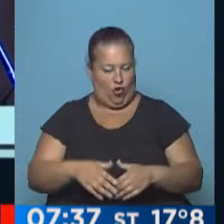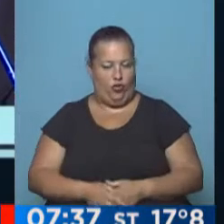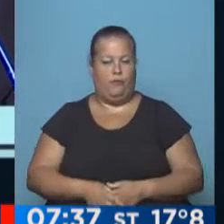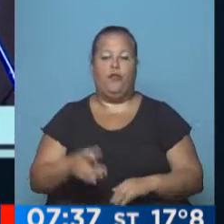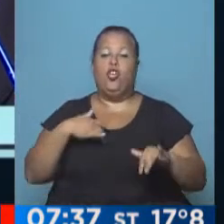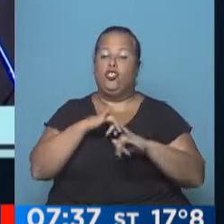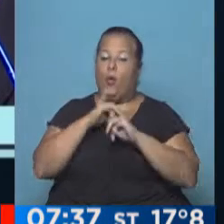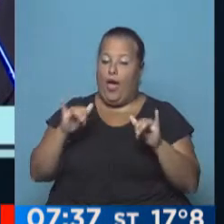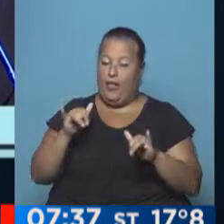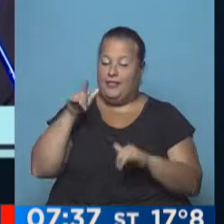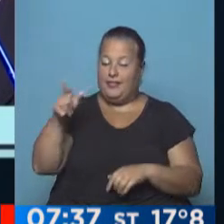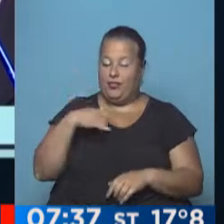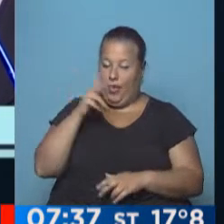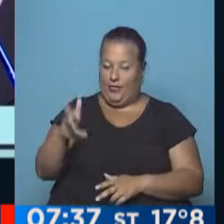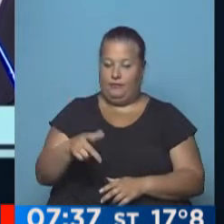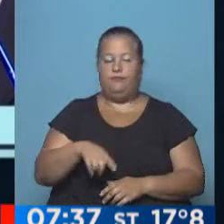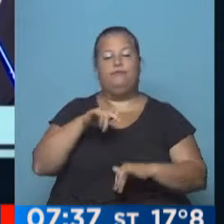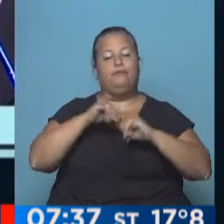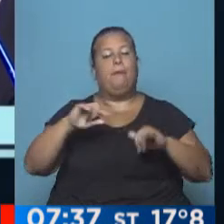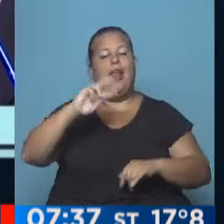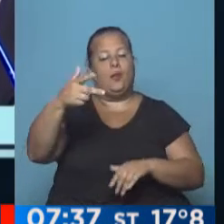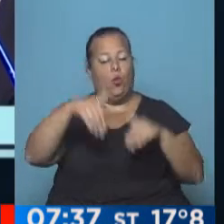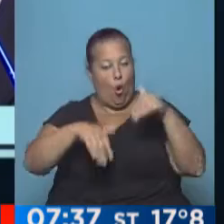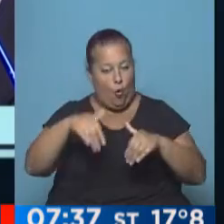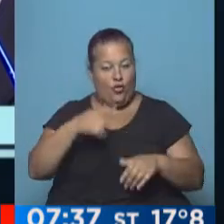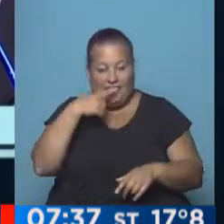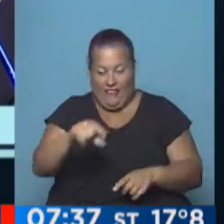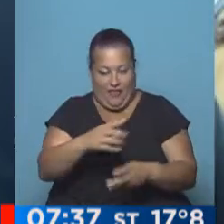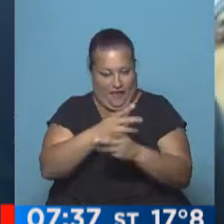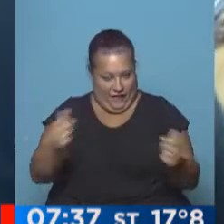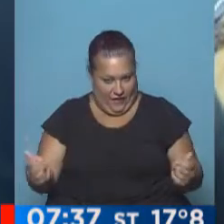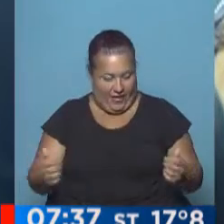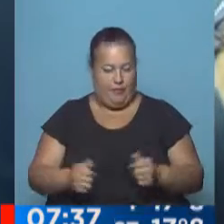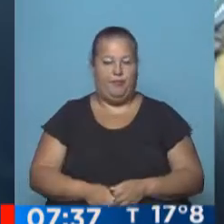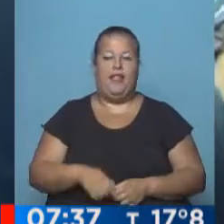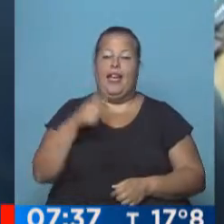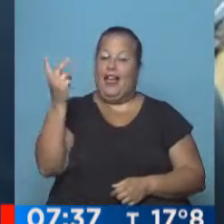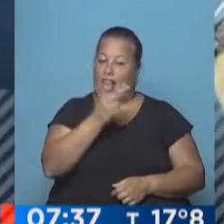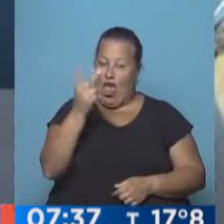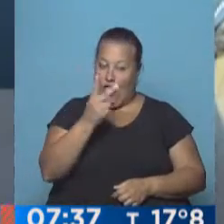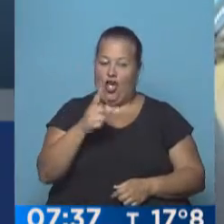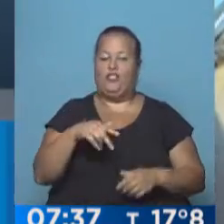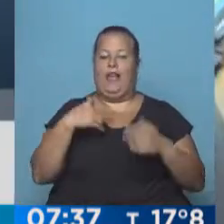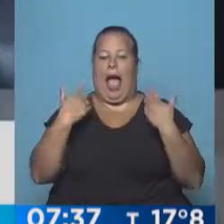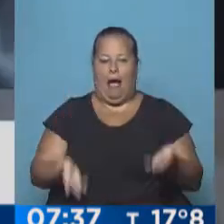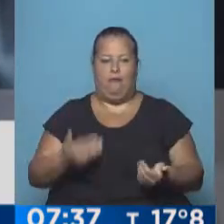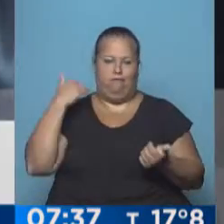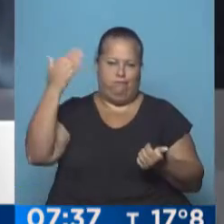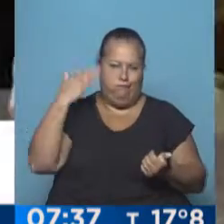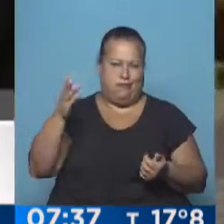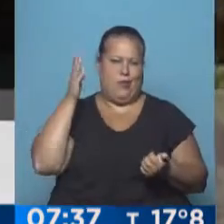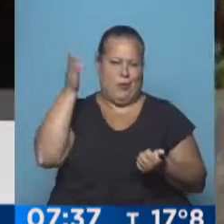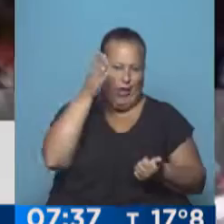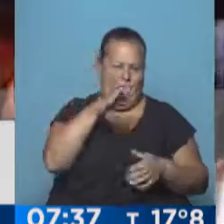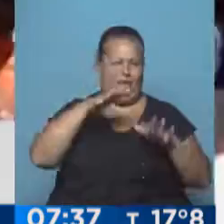quiero decirle al ingeniero La Macri que de campaña hacia el ninguna balotaje manera, jamás cursa sus perdí la últimas política horas. en términos. Había Son las visitado que los dos Brasil candidatos consumen en actos,